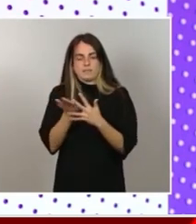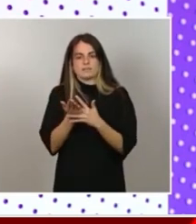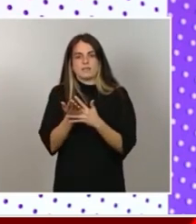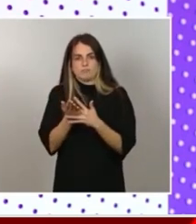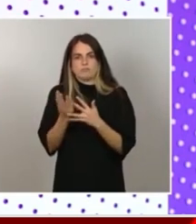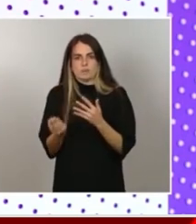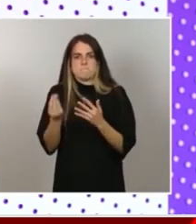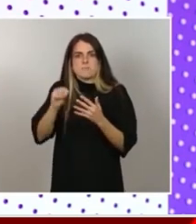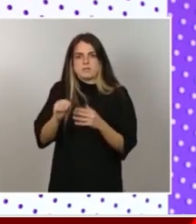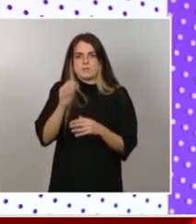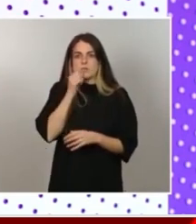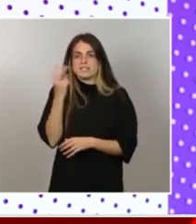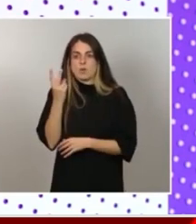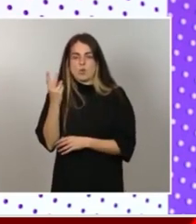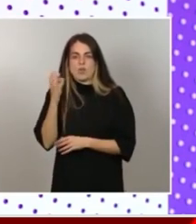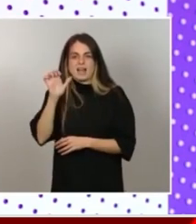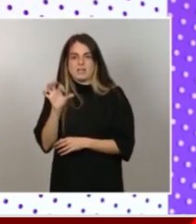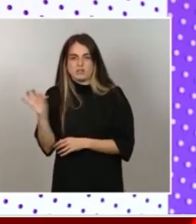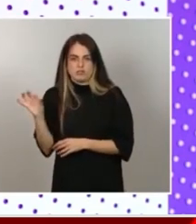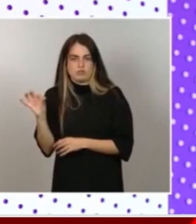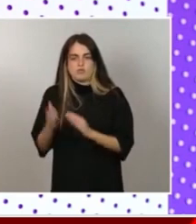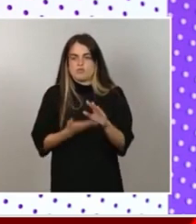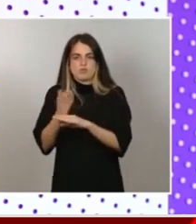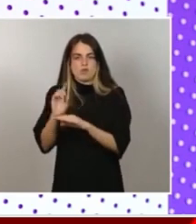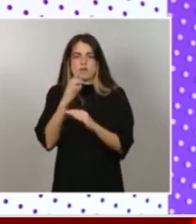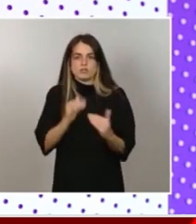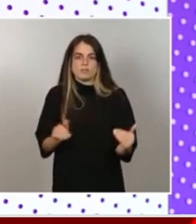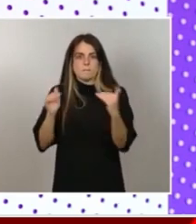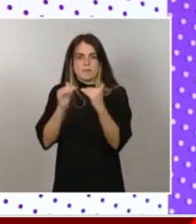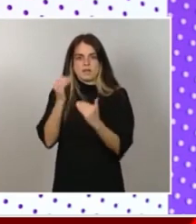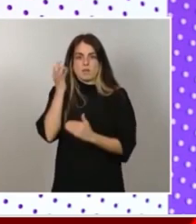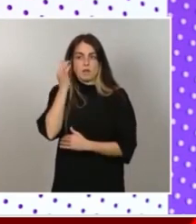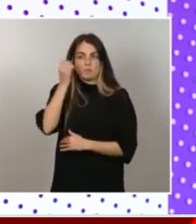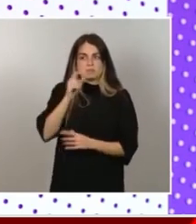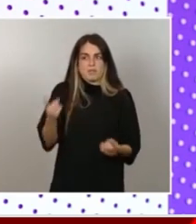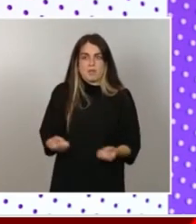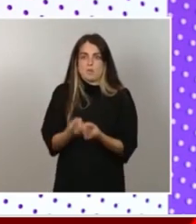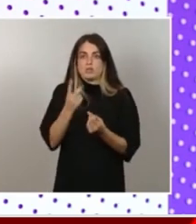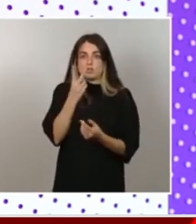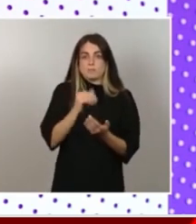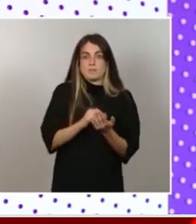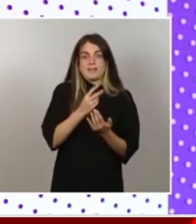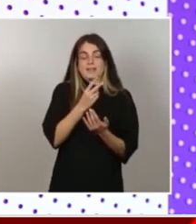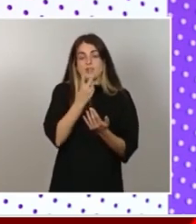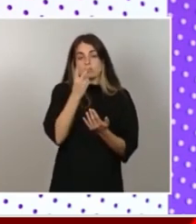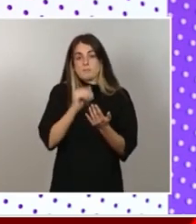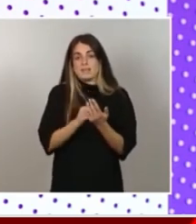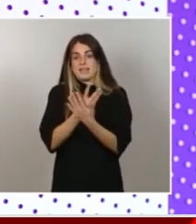del sí es sí, etcétera, bueno, pues también le para los pies, ¿no? Y espero que se lo paremos todos en las próximas